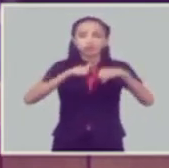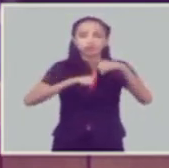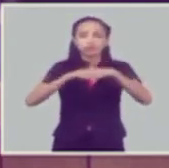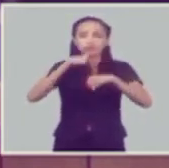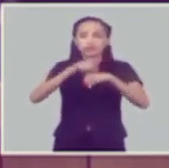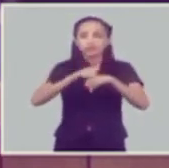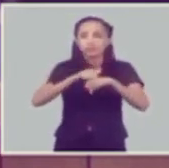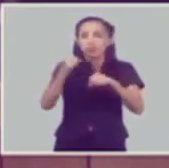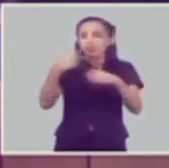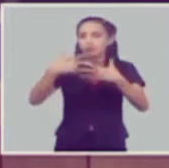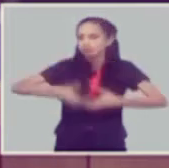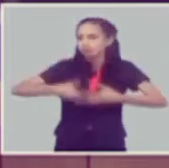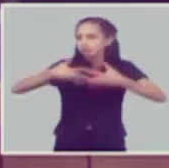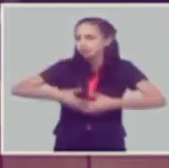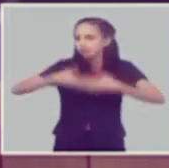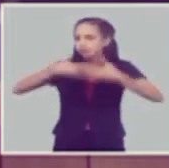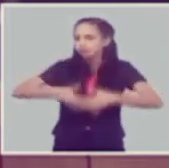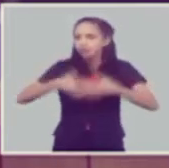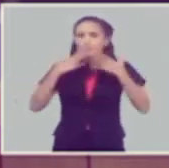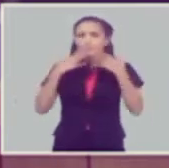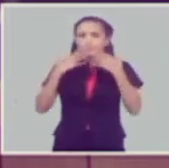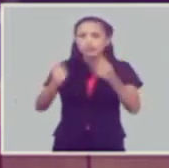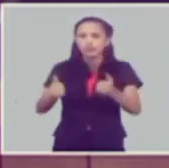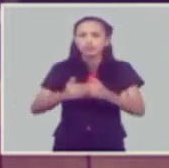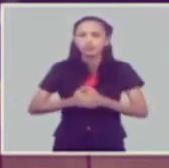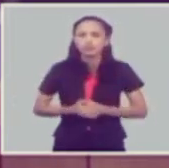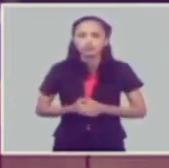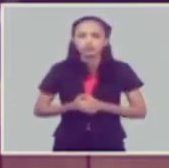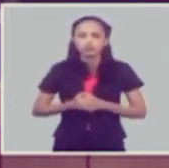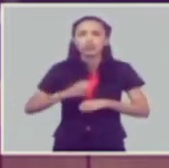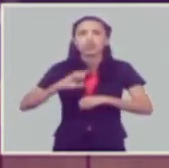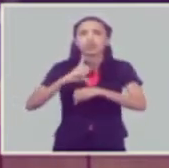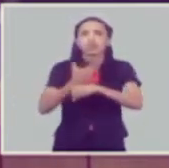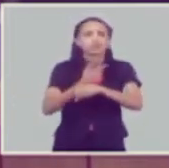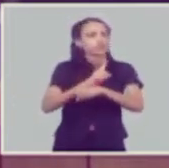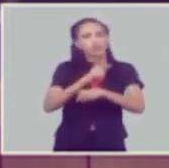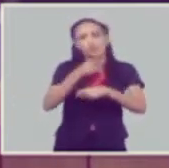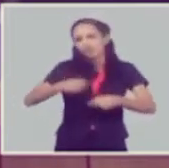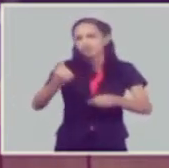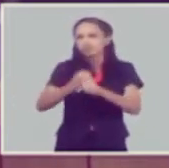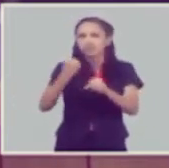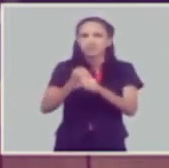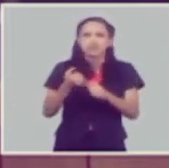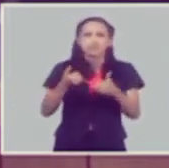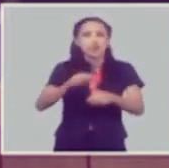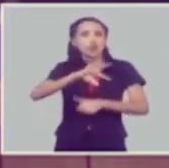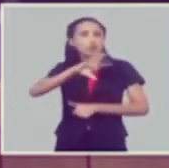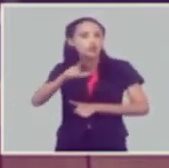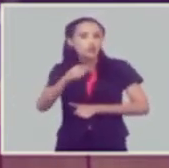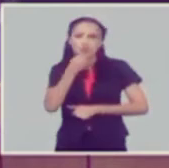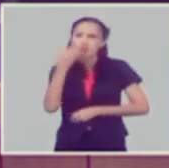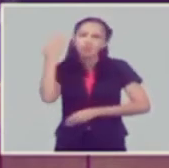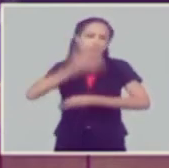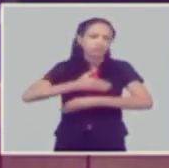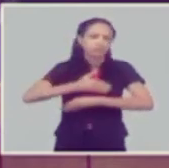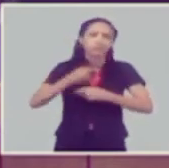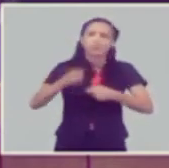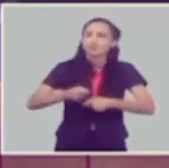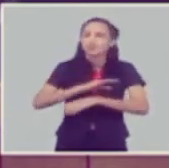fuerzas productivas, arrinconar a la burocracia y cerrarle los caminos a la corrupción. Nos toca a